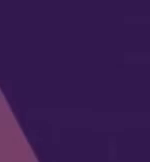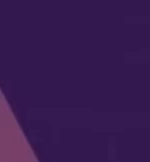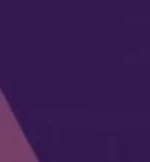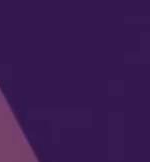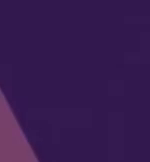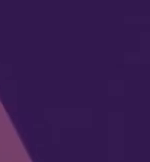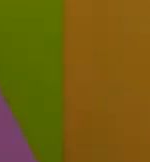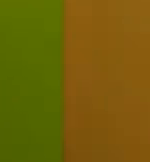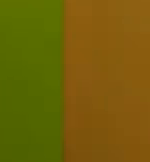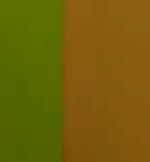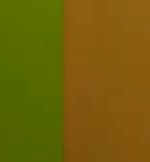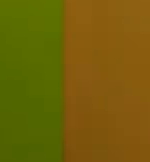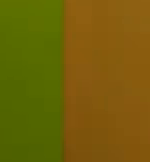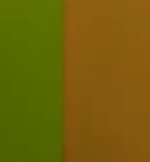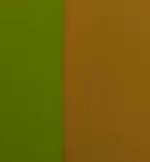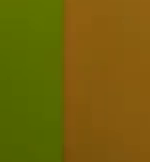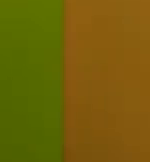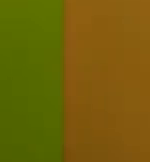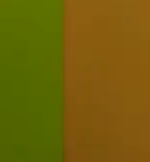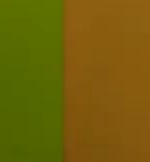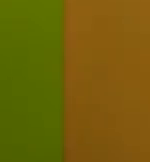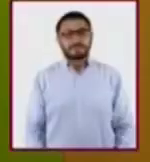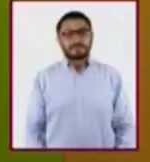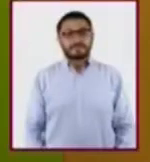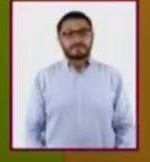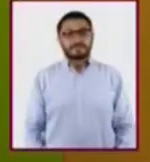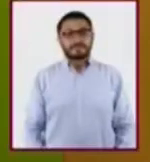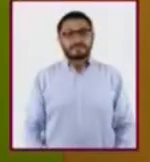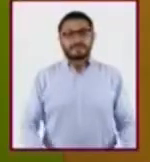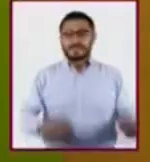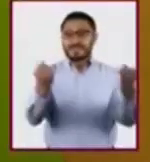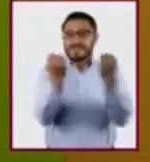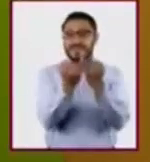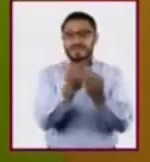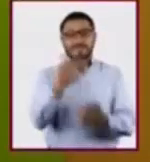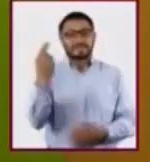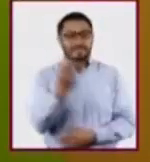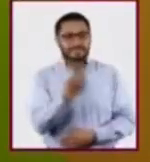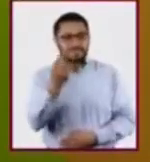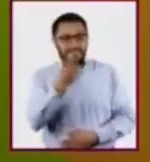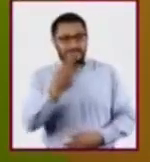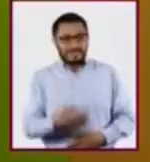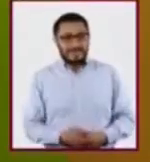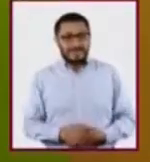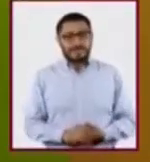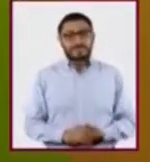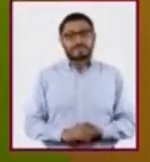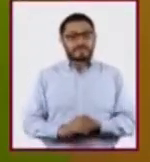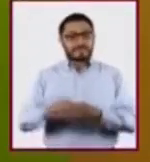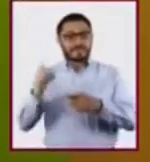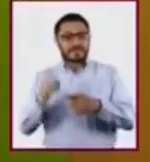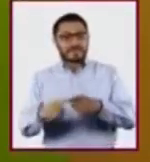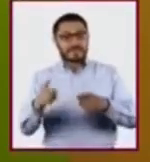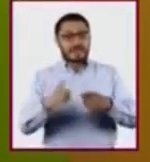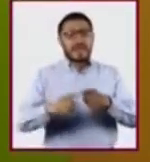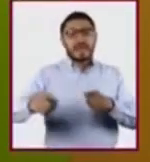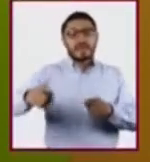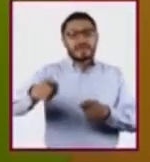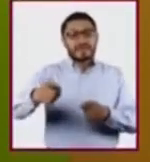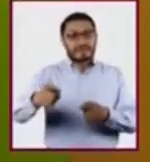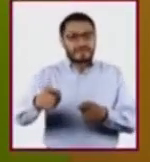con cinta adhesiva. Necesitamos también adecuar un espacio libre de objetos que les permita moverse